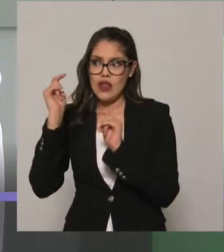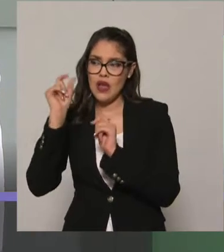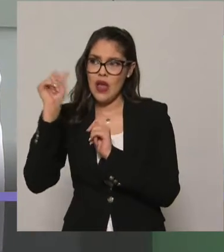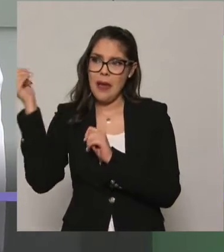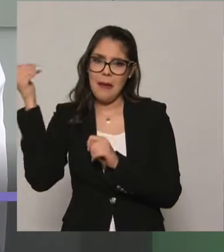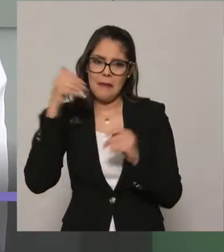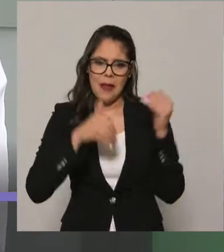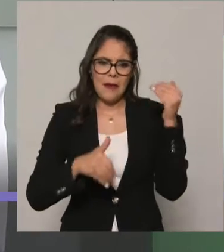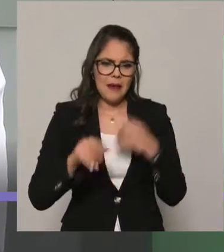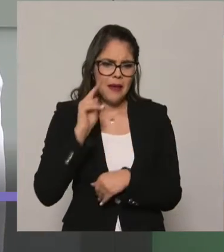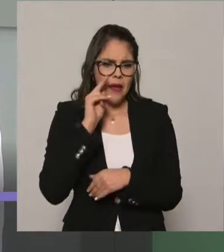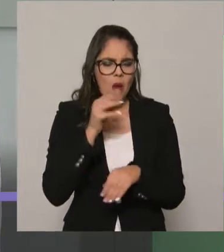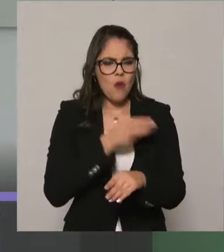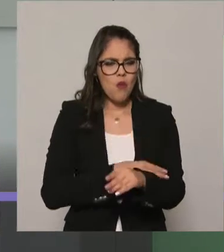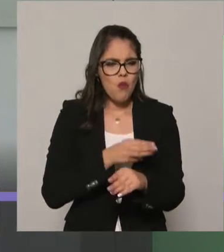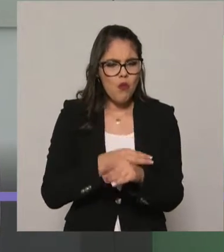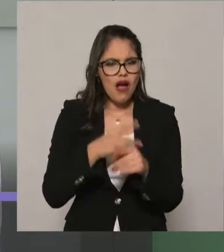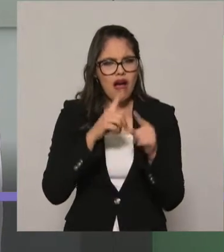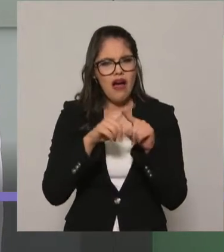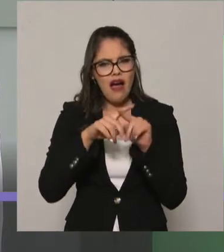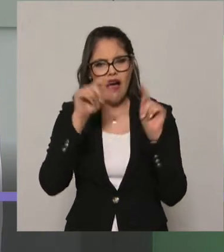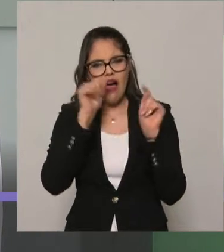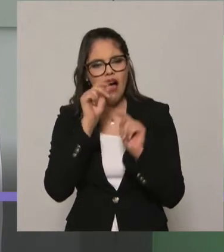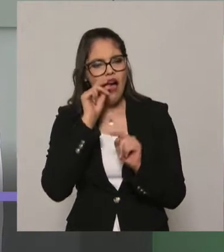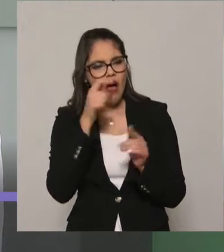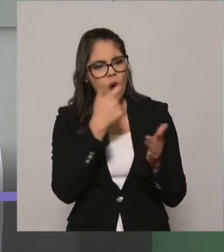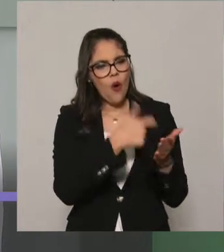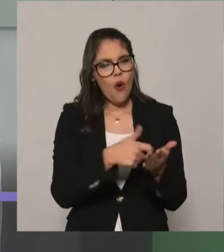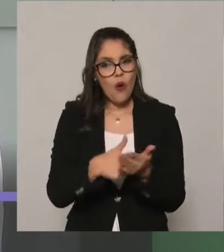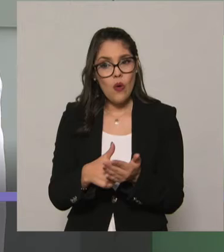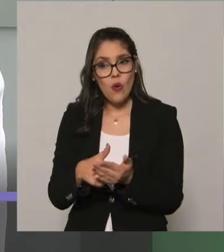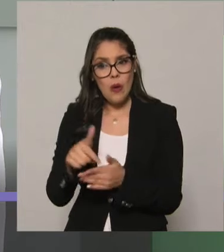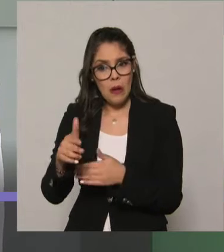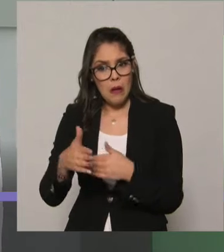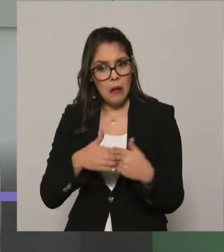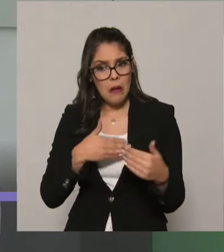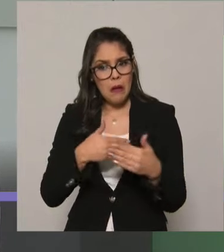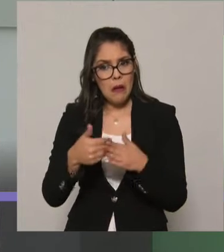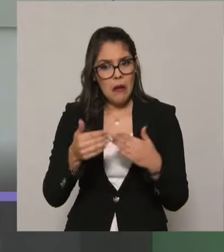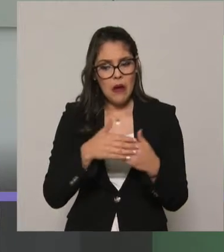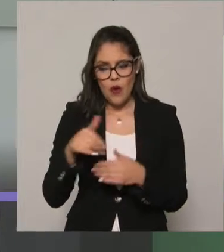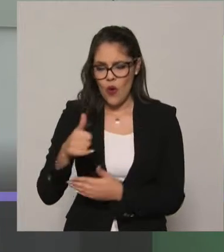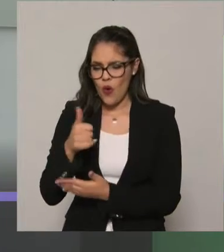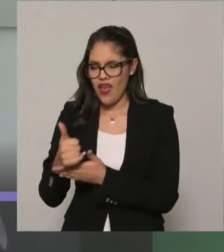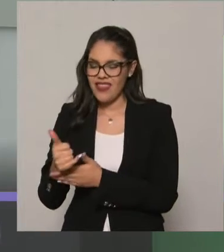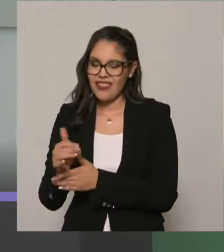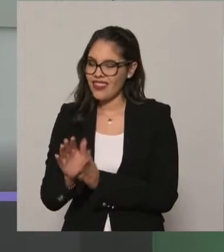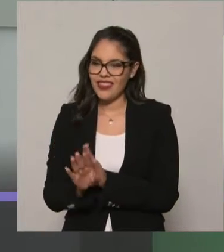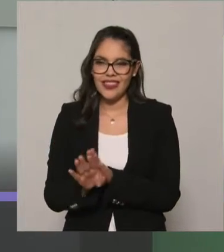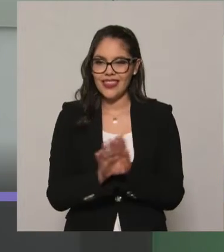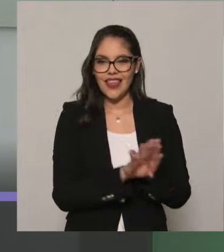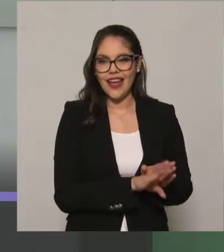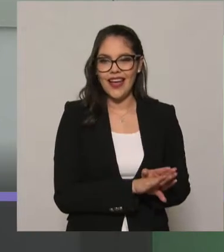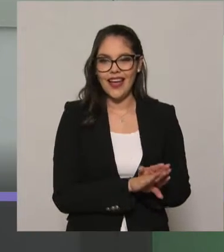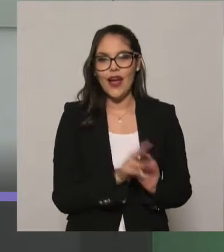que vienen a comprar artesanía, etcétera, pero caminarlo es realmente salirse de la ciudad y hacer una inmersión